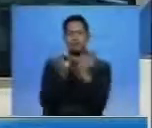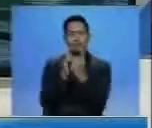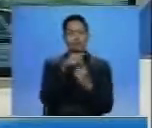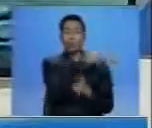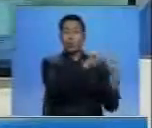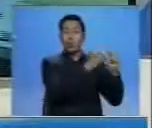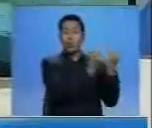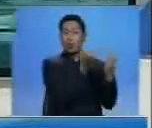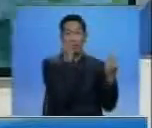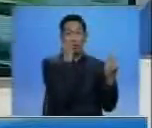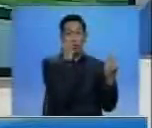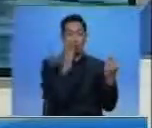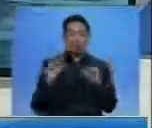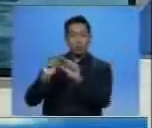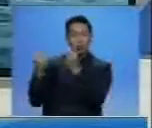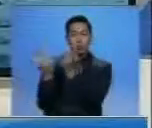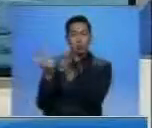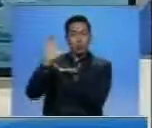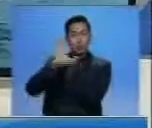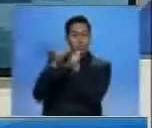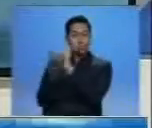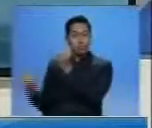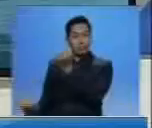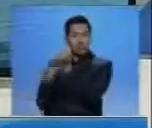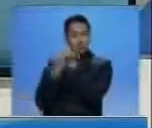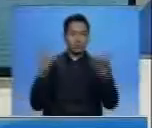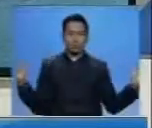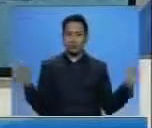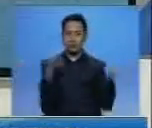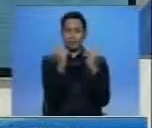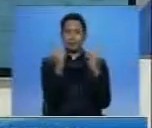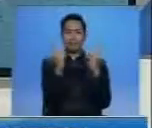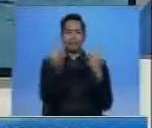incidentes, solo hubo intercambio de palabras entre ambos grupos.